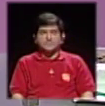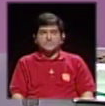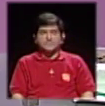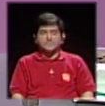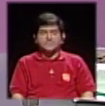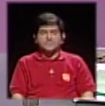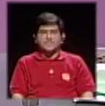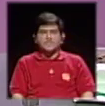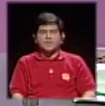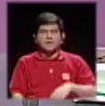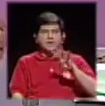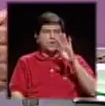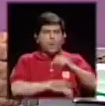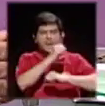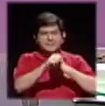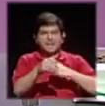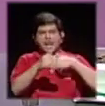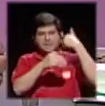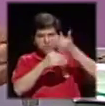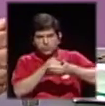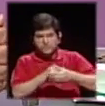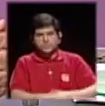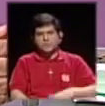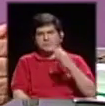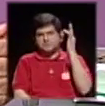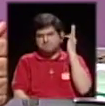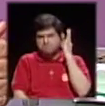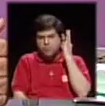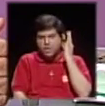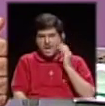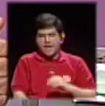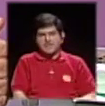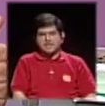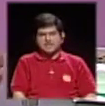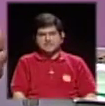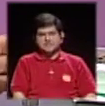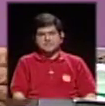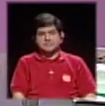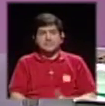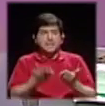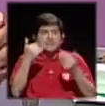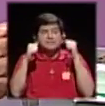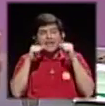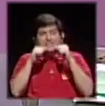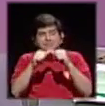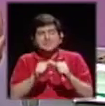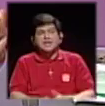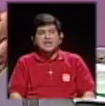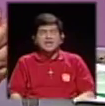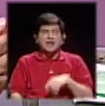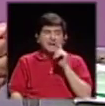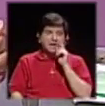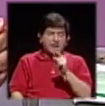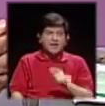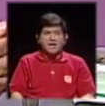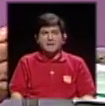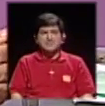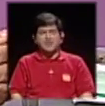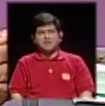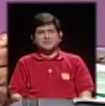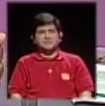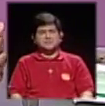que las 40 años después y que las mujeres estaban todavía recriminando el que no se